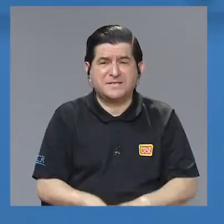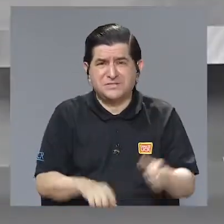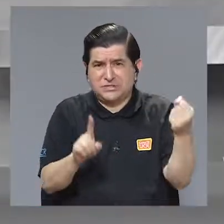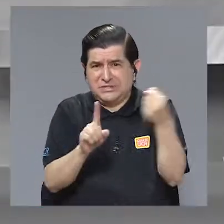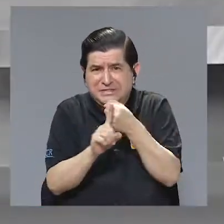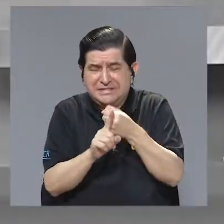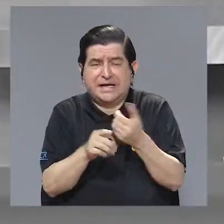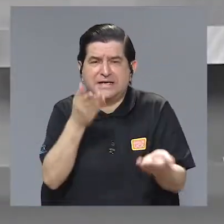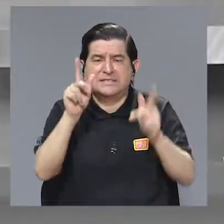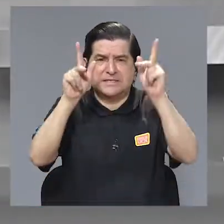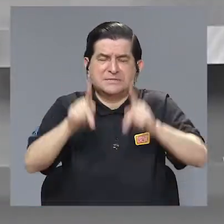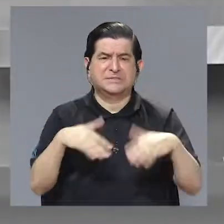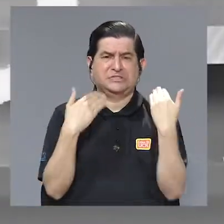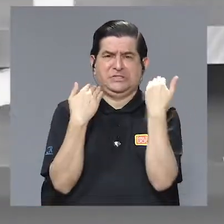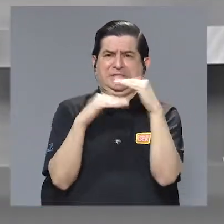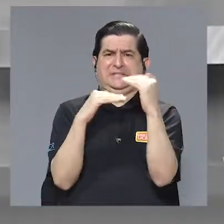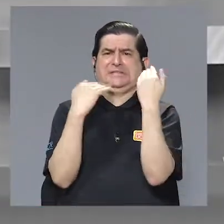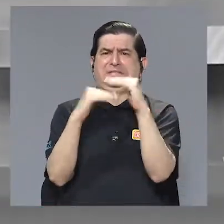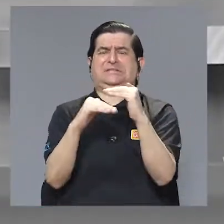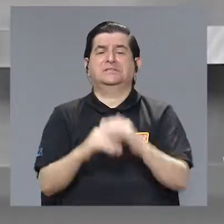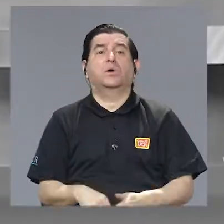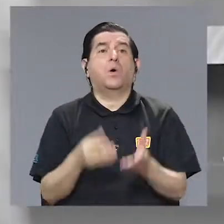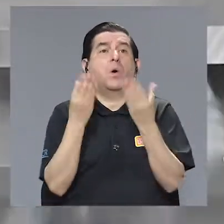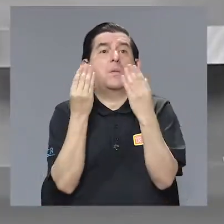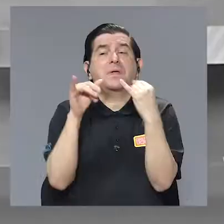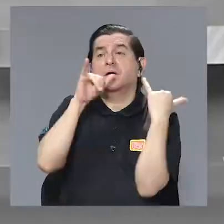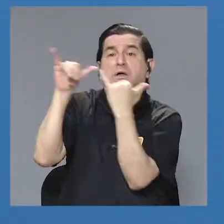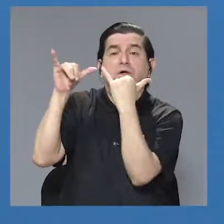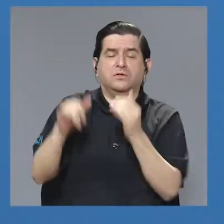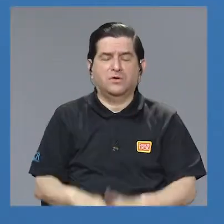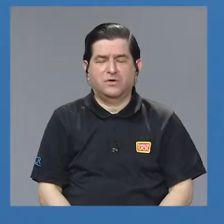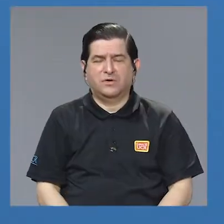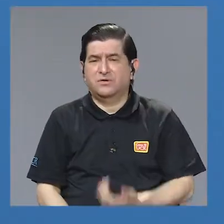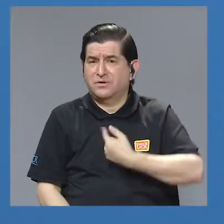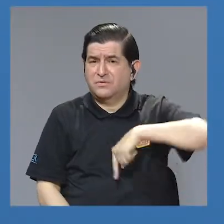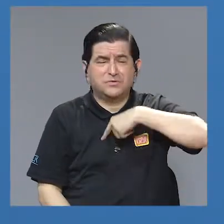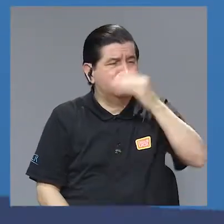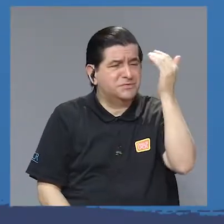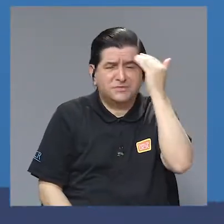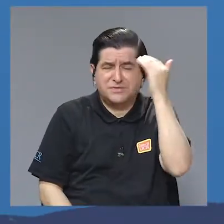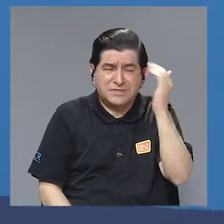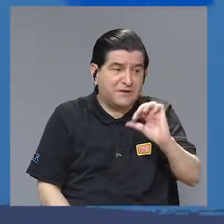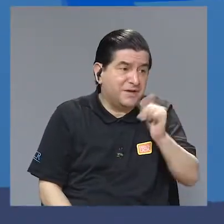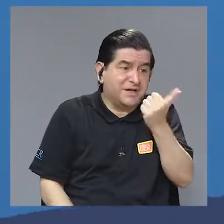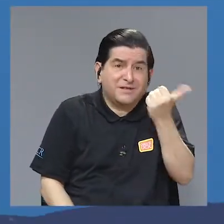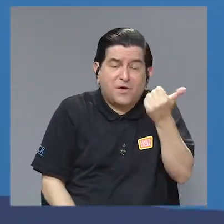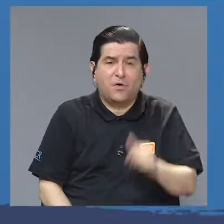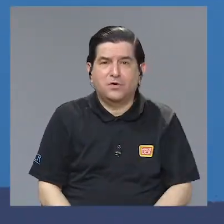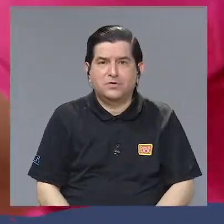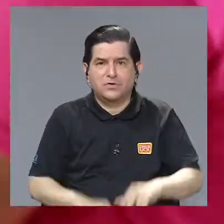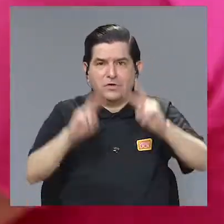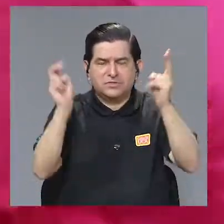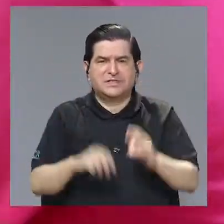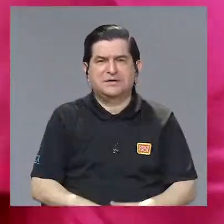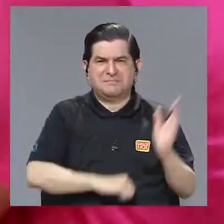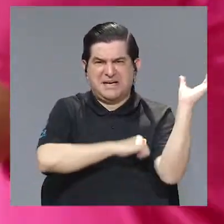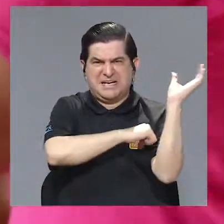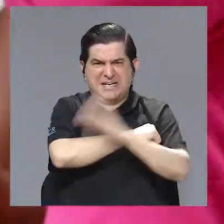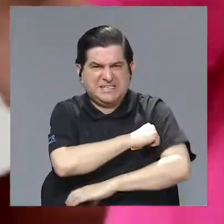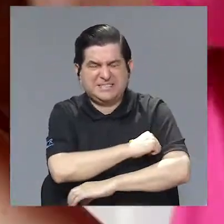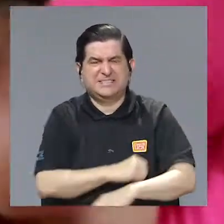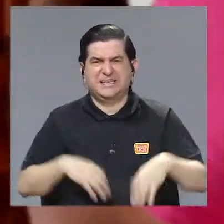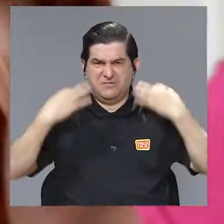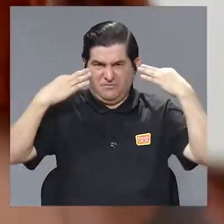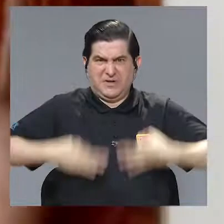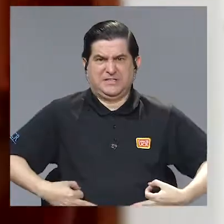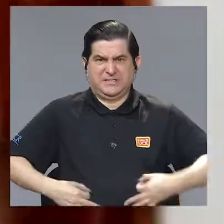muchos probablemente se ven limitados o tienen el miedo de hacer la denuncia. Desconocemos mucho otras, ¿verdad? Por ejemplo, el tema del castigo físico. Es